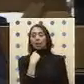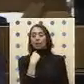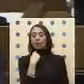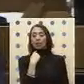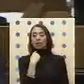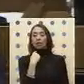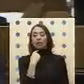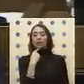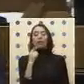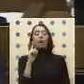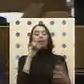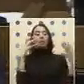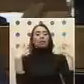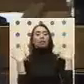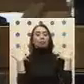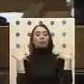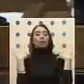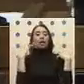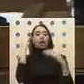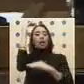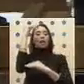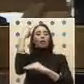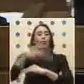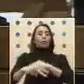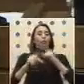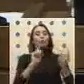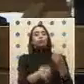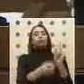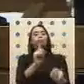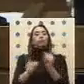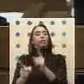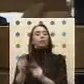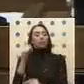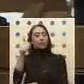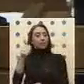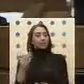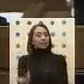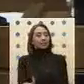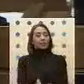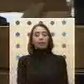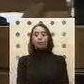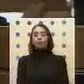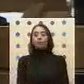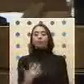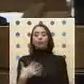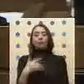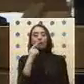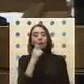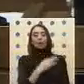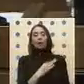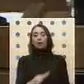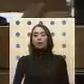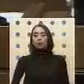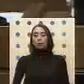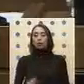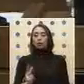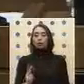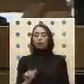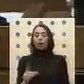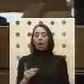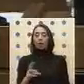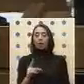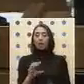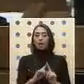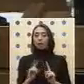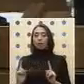la dirección que le corresponde a todo empleador. Y esto es muy importante. El diputado, señor Andrade,